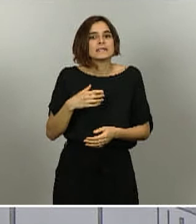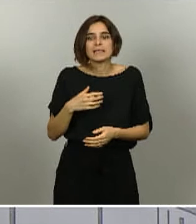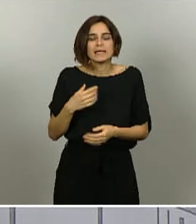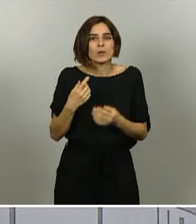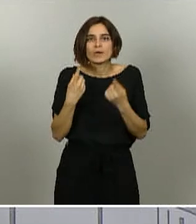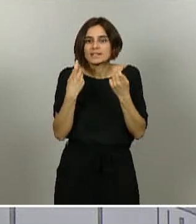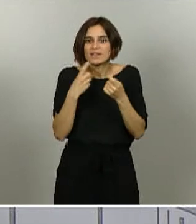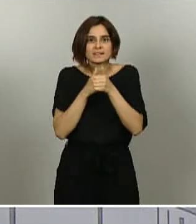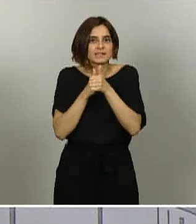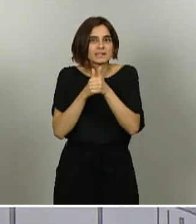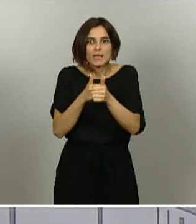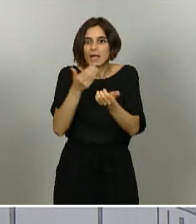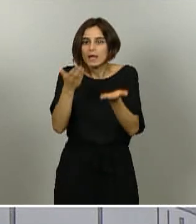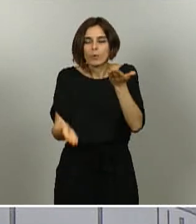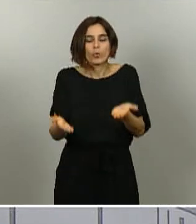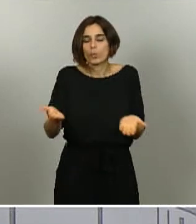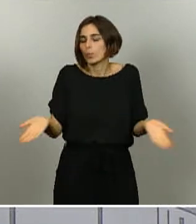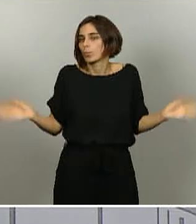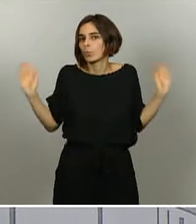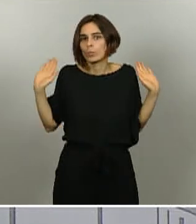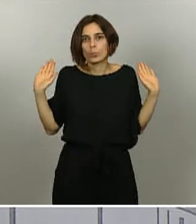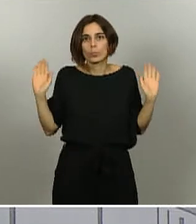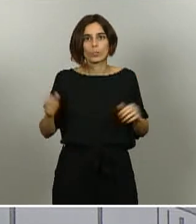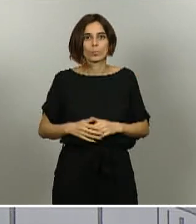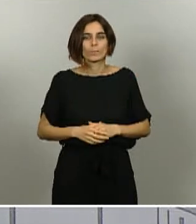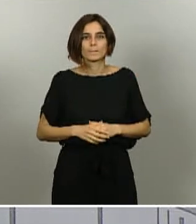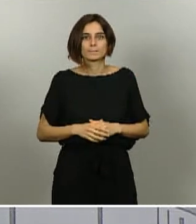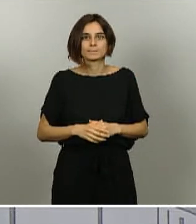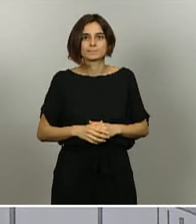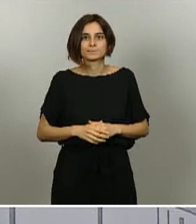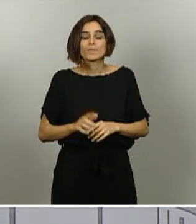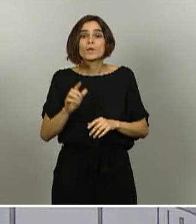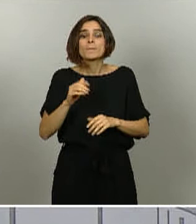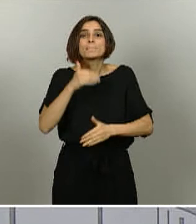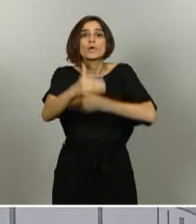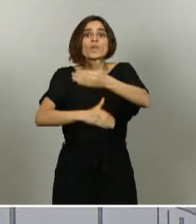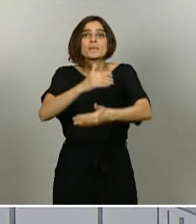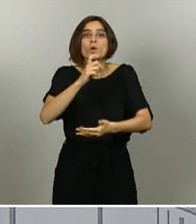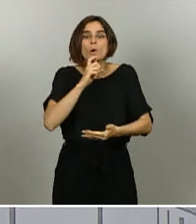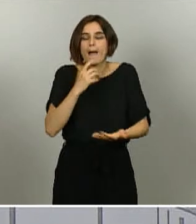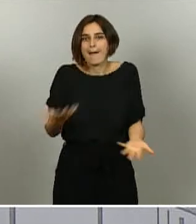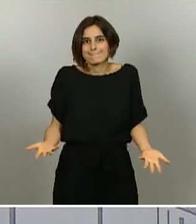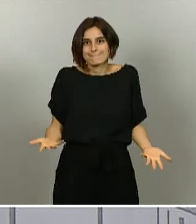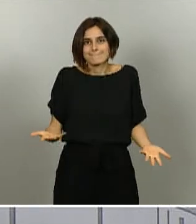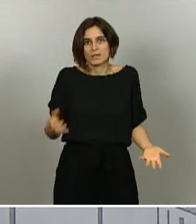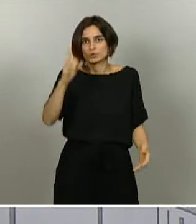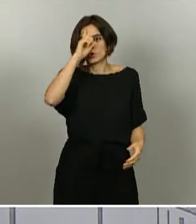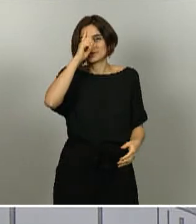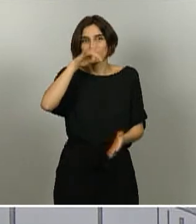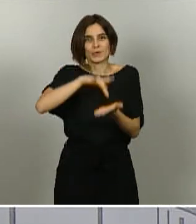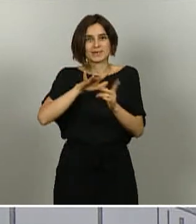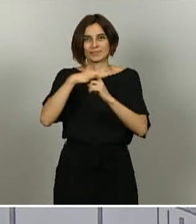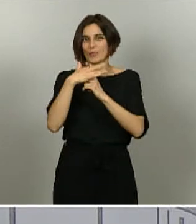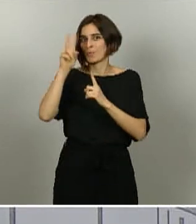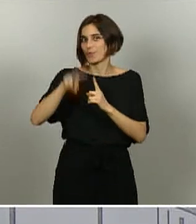Yo no sé cuál es el procedimiento en estos casos porque nunca he estado en una situación como esta, pero yo no he recibido